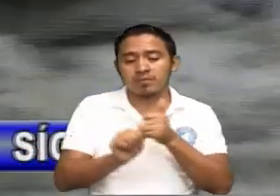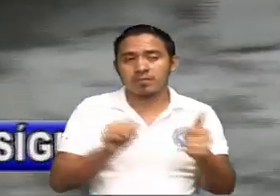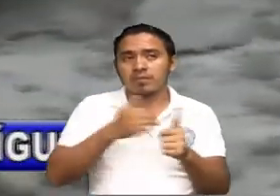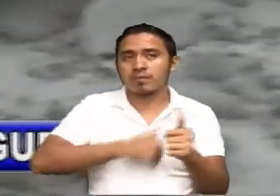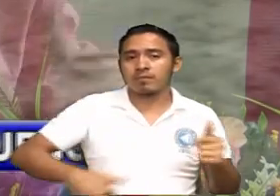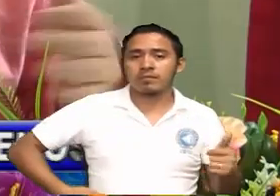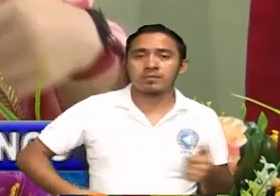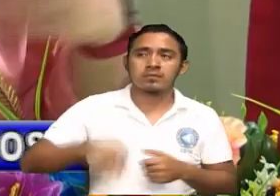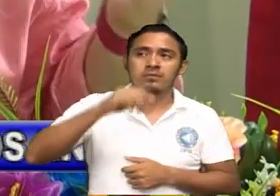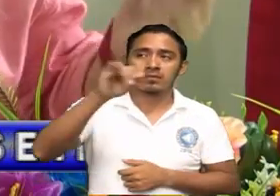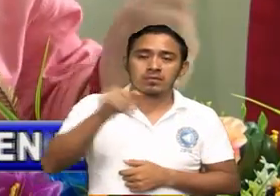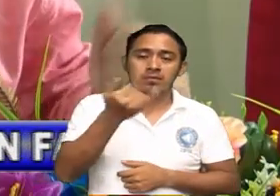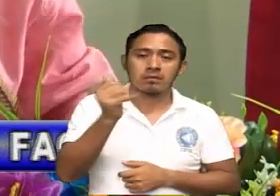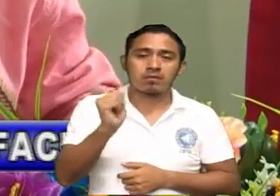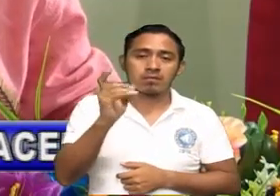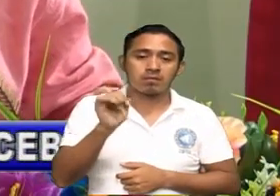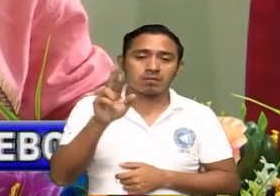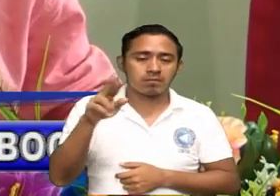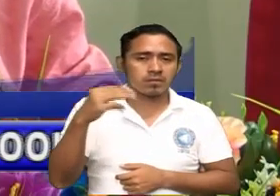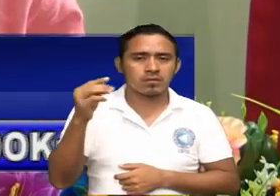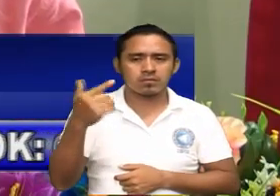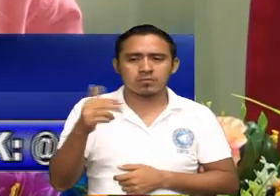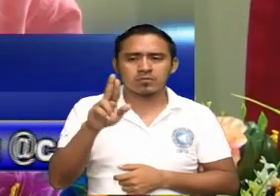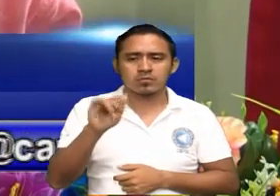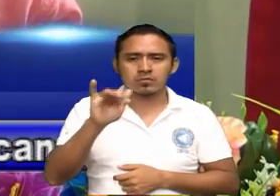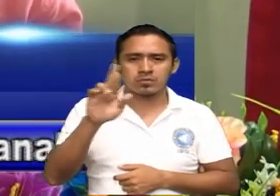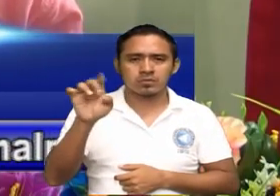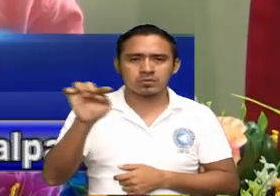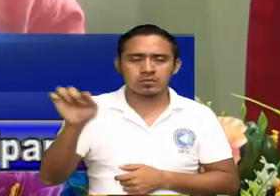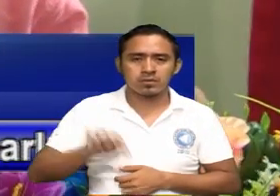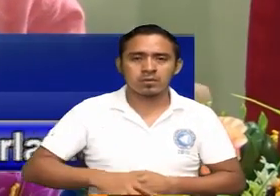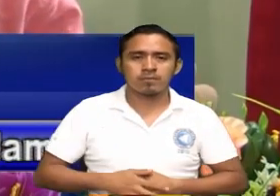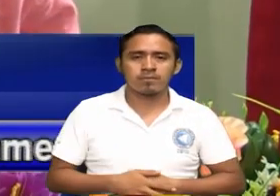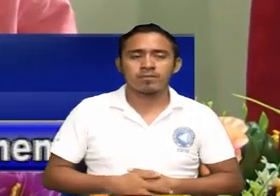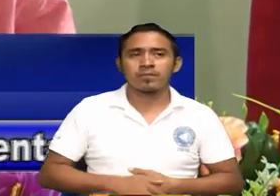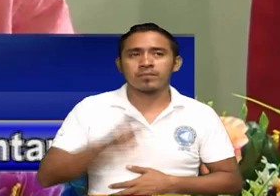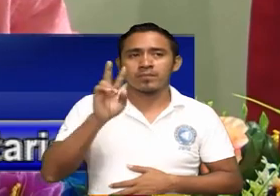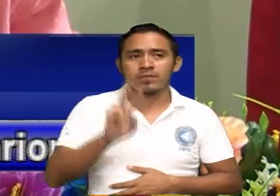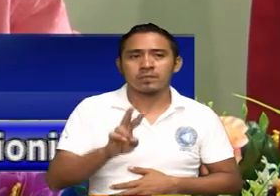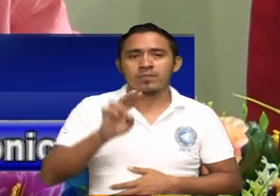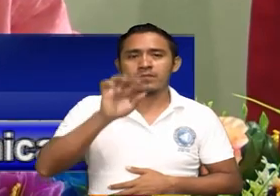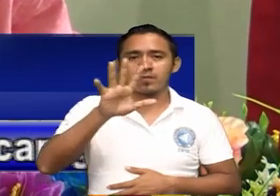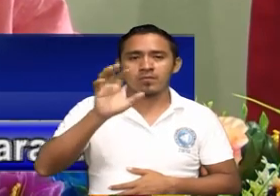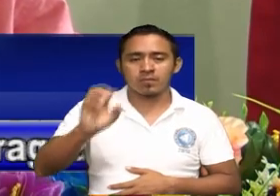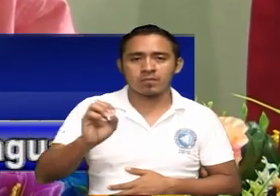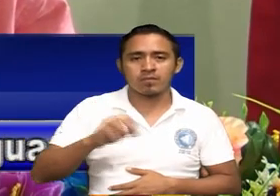Javier Gutiérrez. Contó, digamos, con alrededor de unos 250